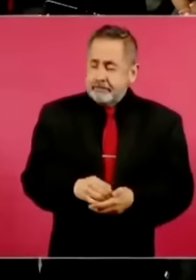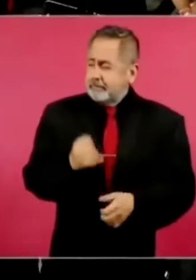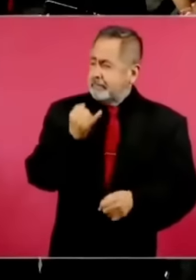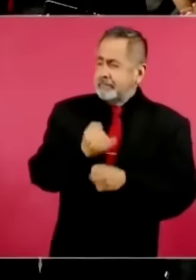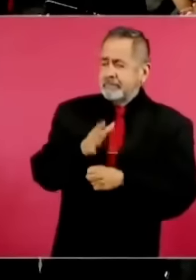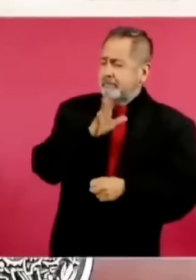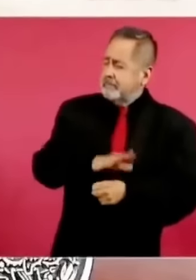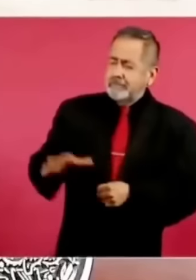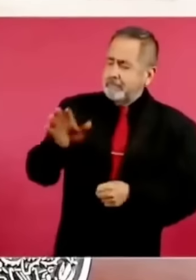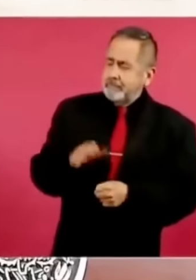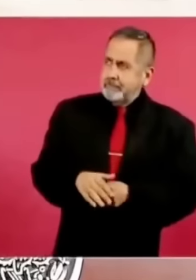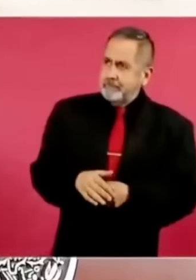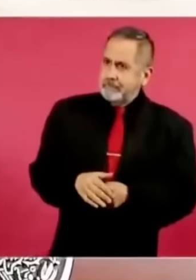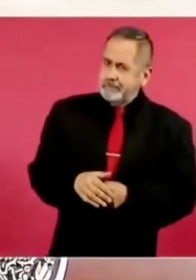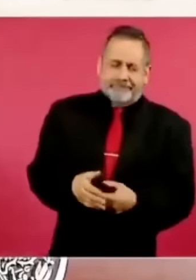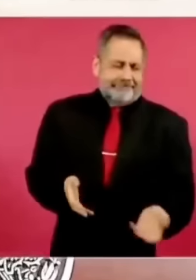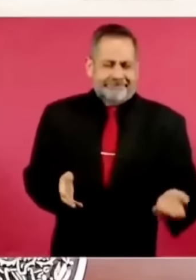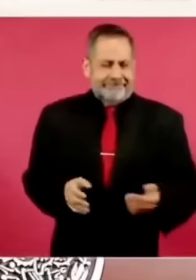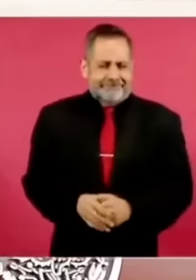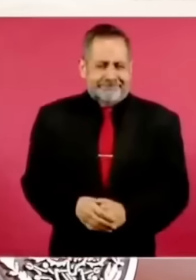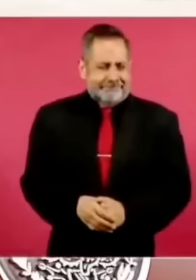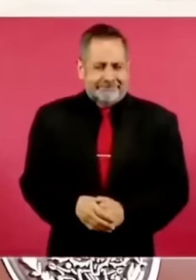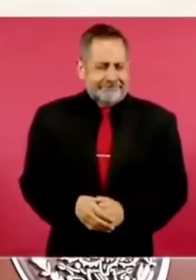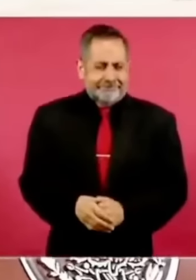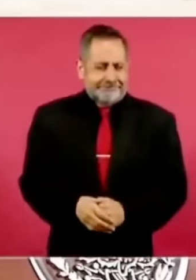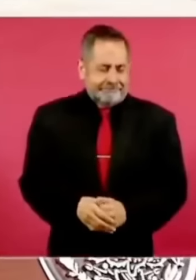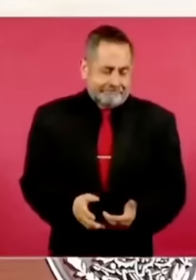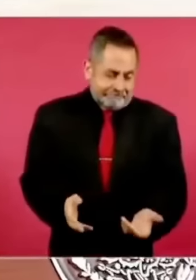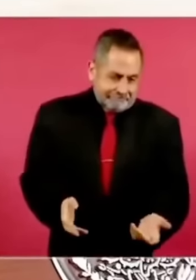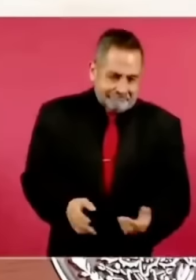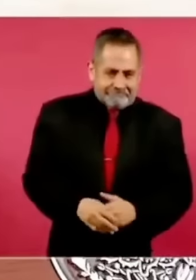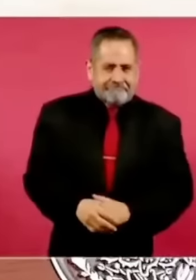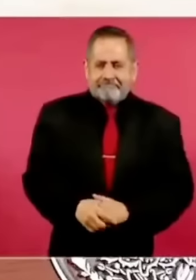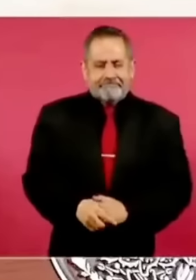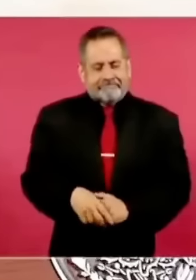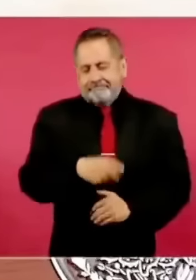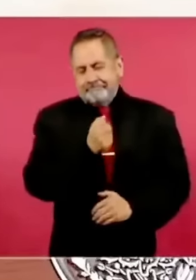Increíble. Pero bueno, así es. Vamos allá.